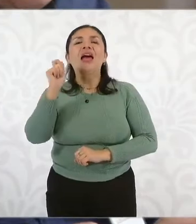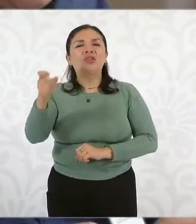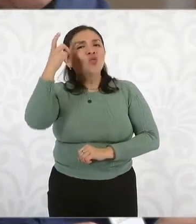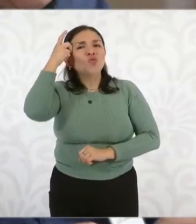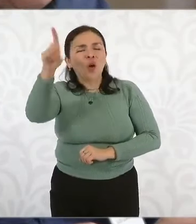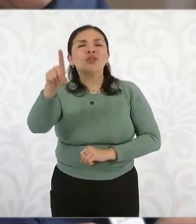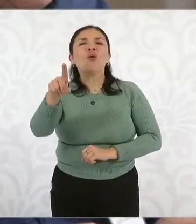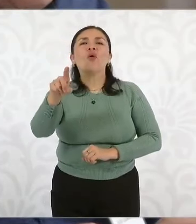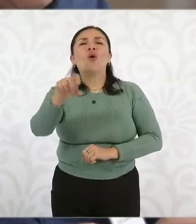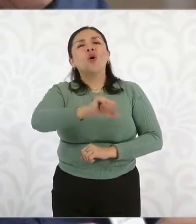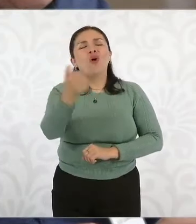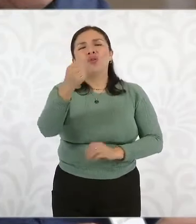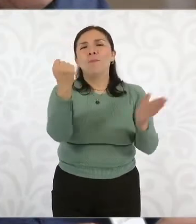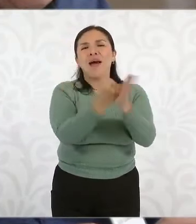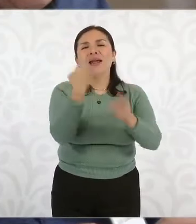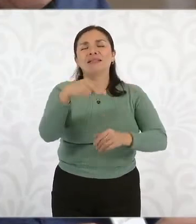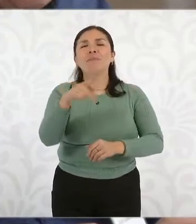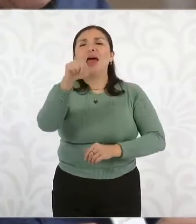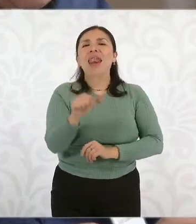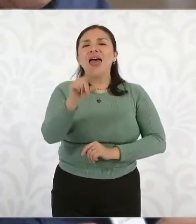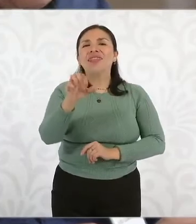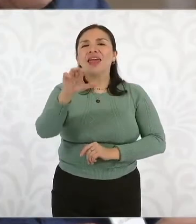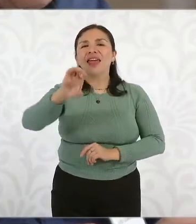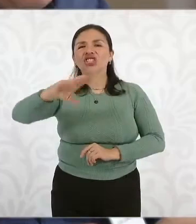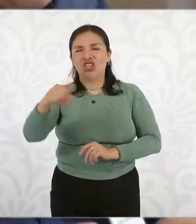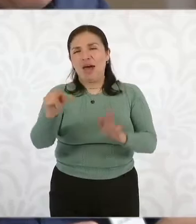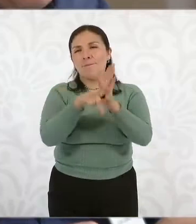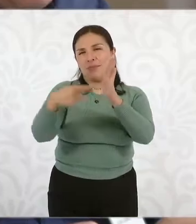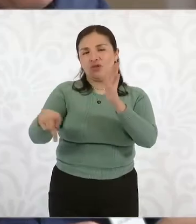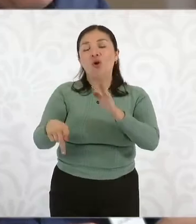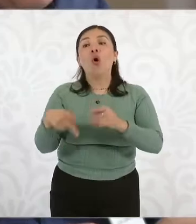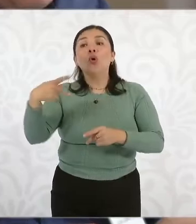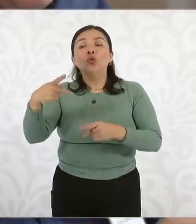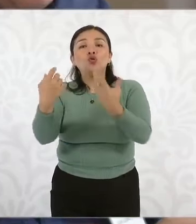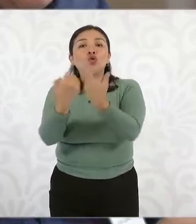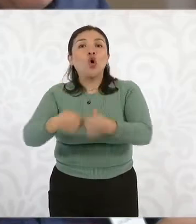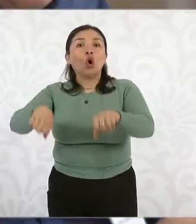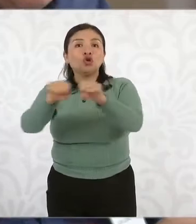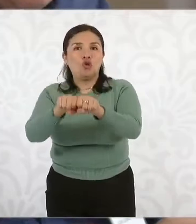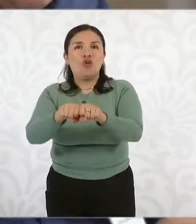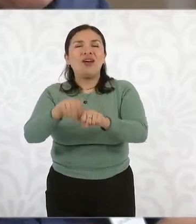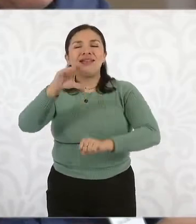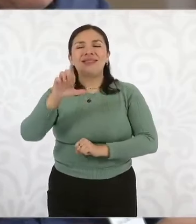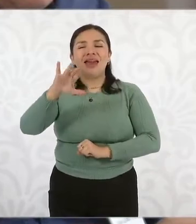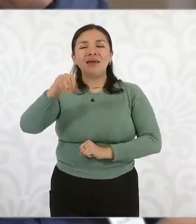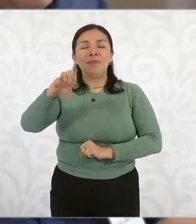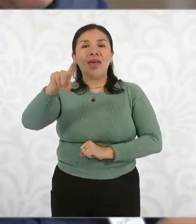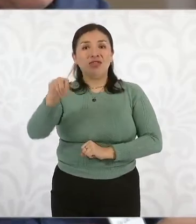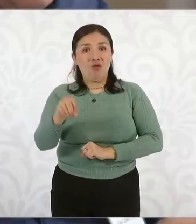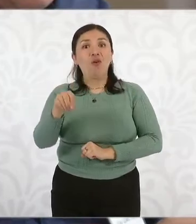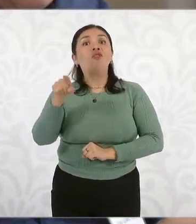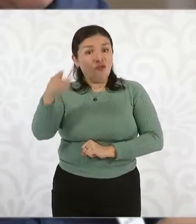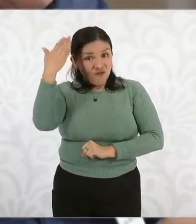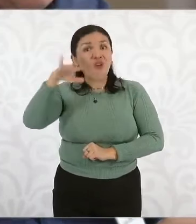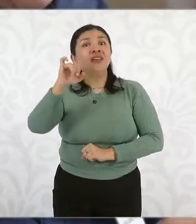Diario, uno de sus socios mayoritarios, Fernando Cerimedo, sí era todavía socio